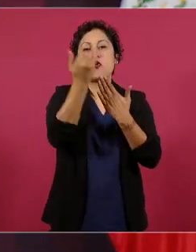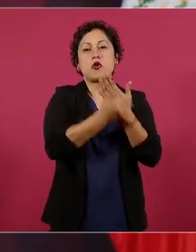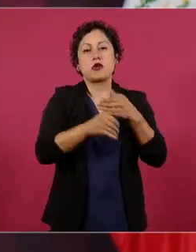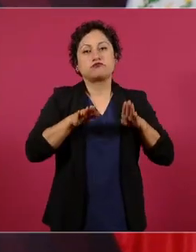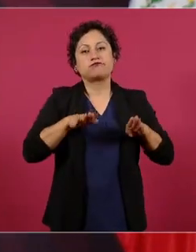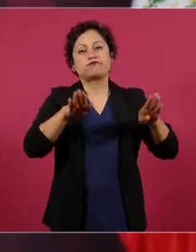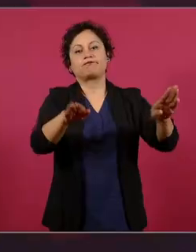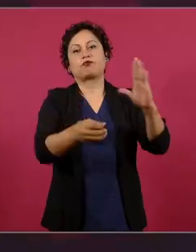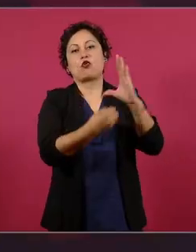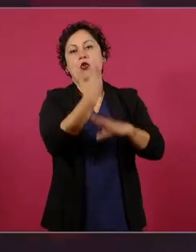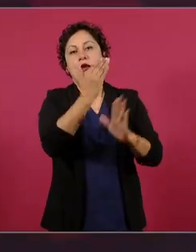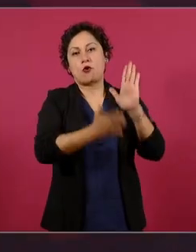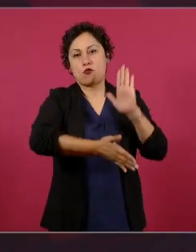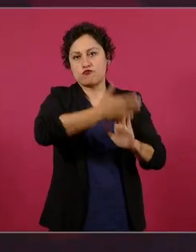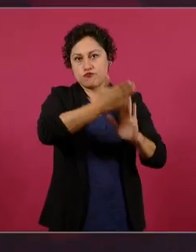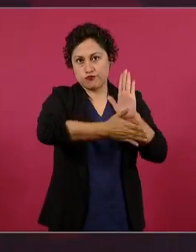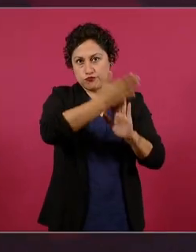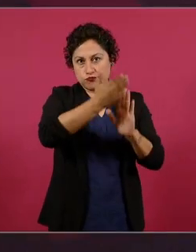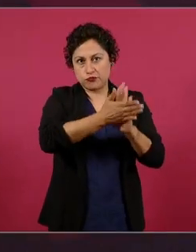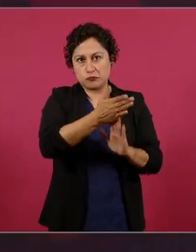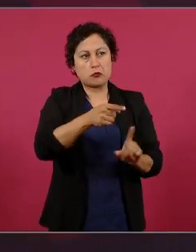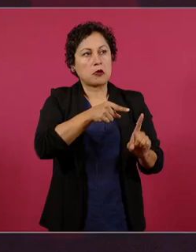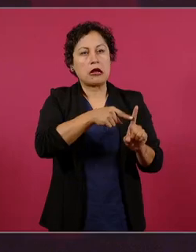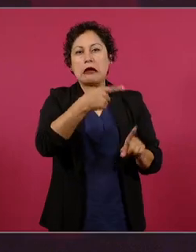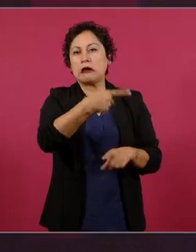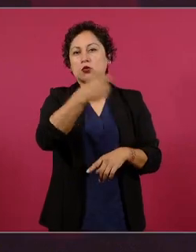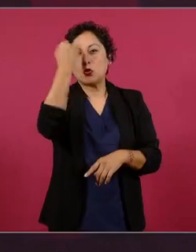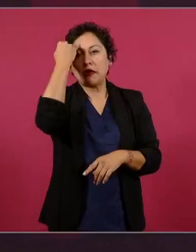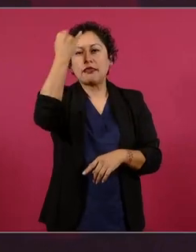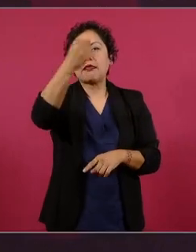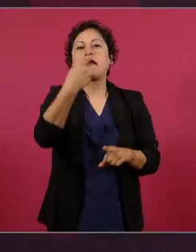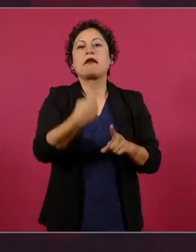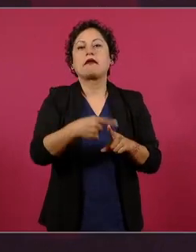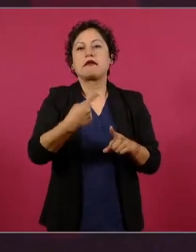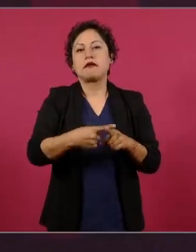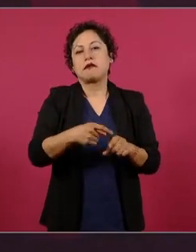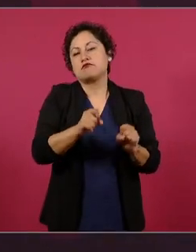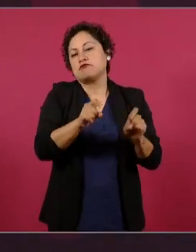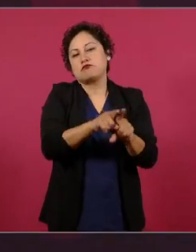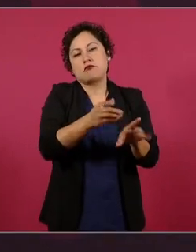los conservadores corruptos. Y